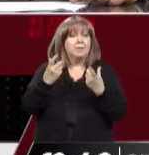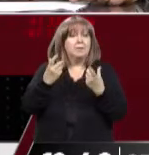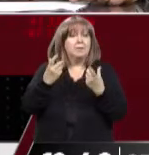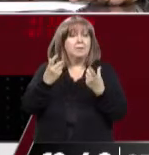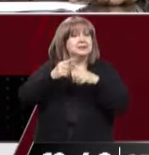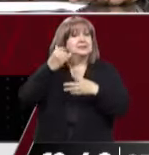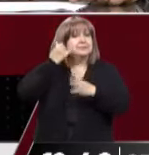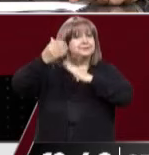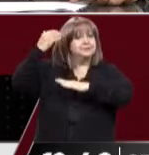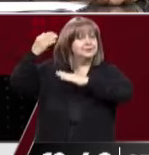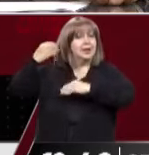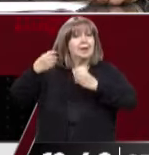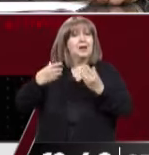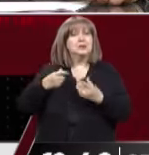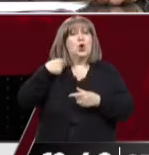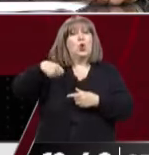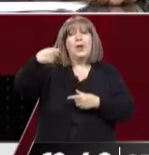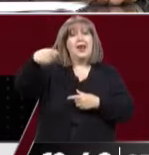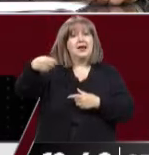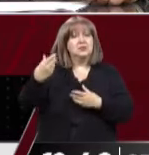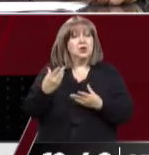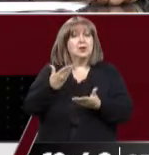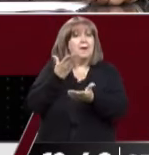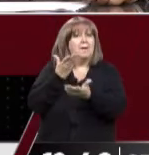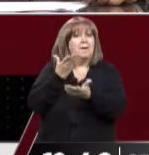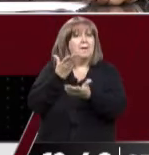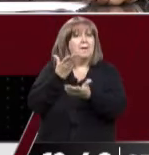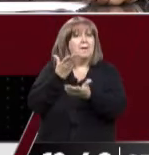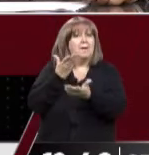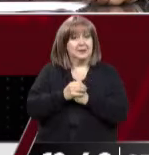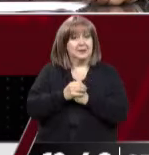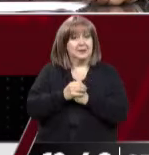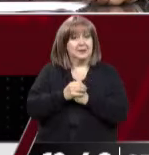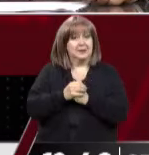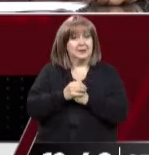en que se solucione lo que estos policías retirados están reclamando